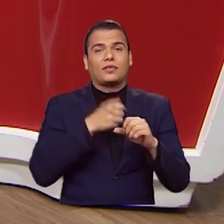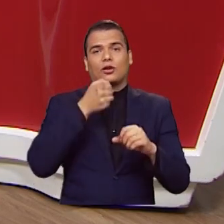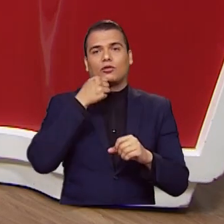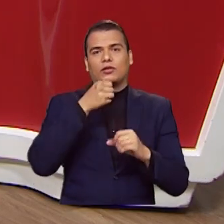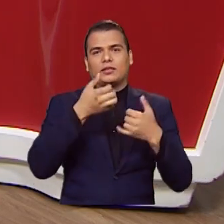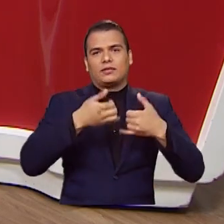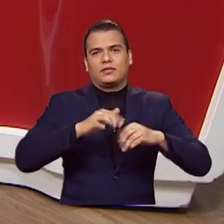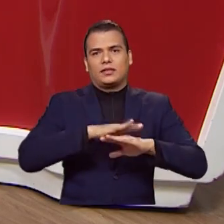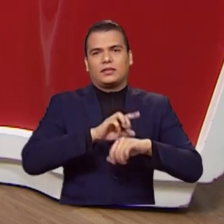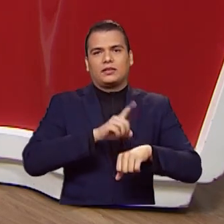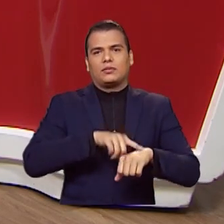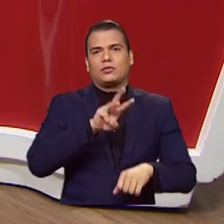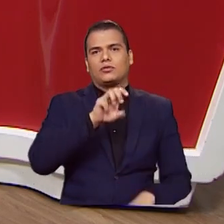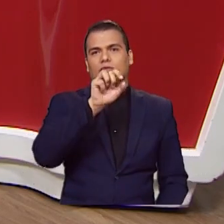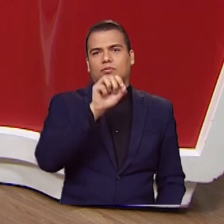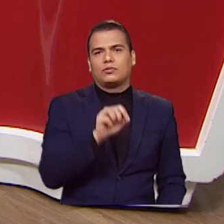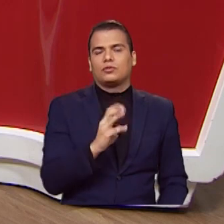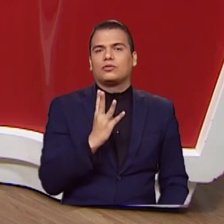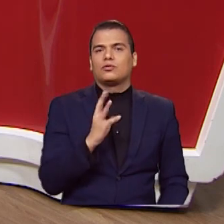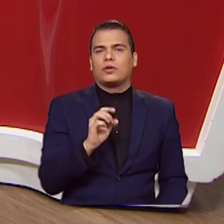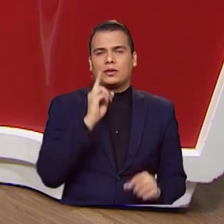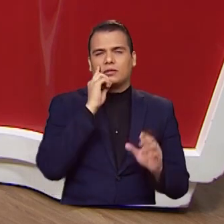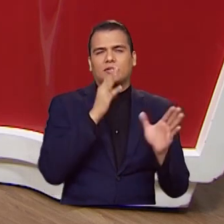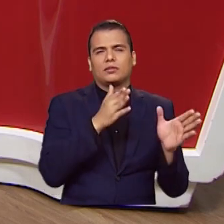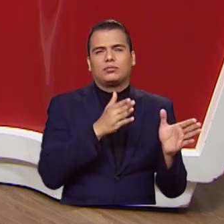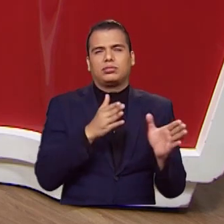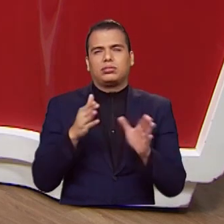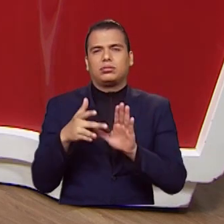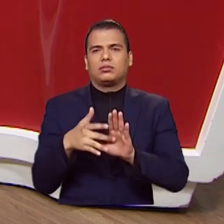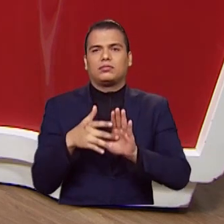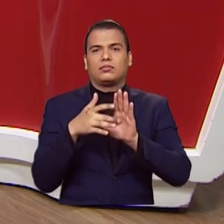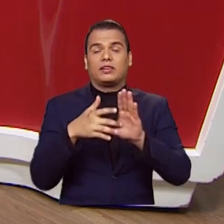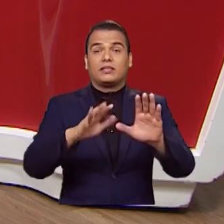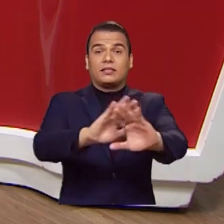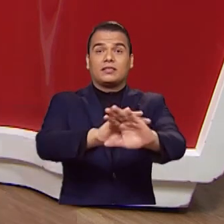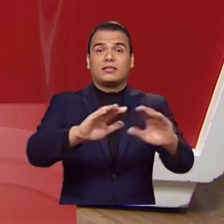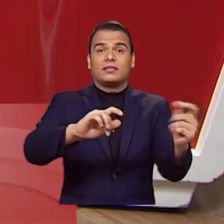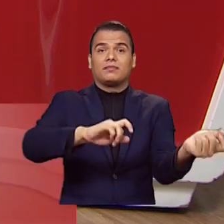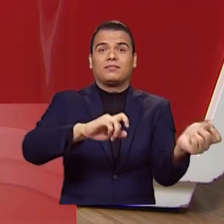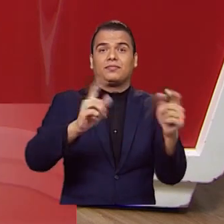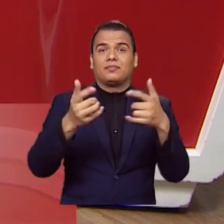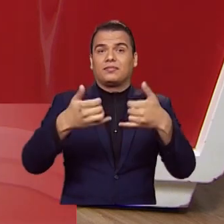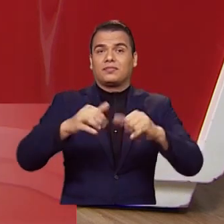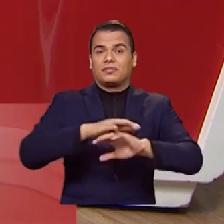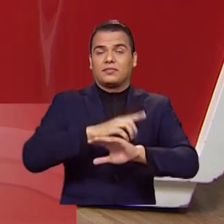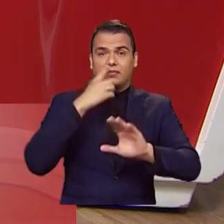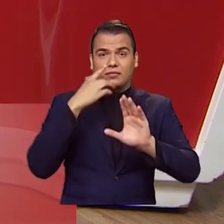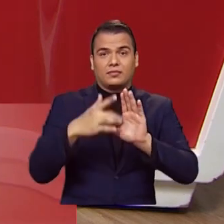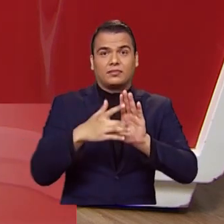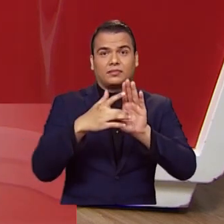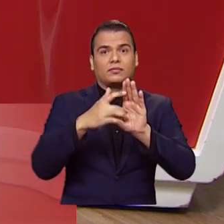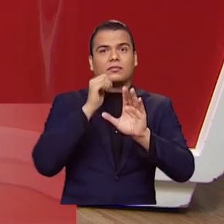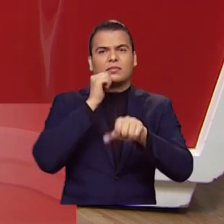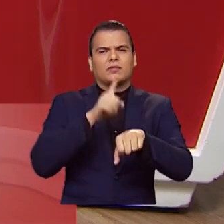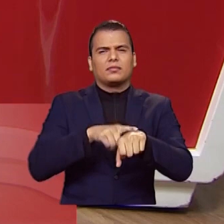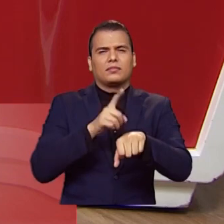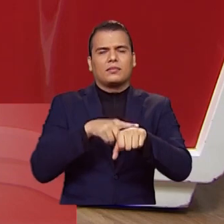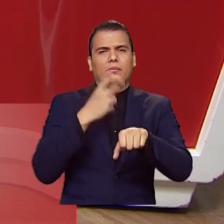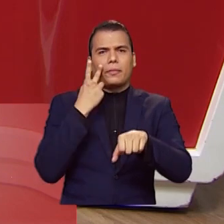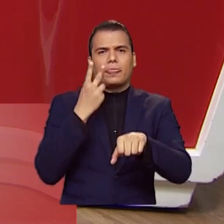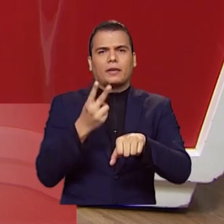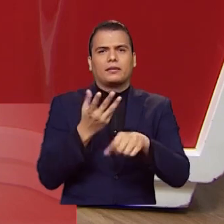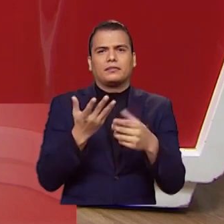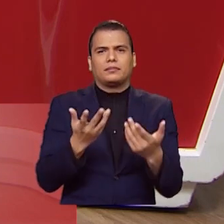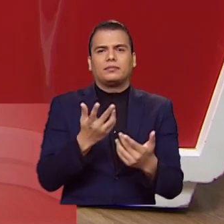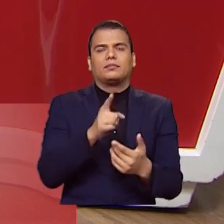las 8:40 de la noche, no se pueden perder este gran evento de región. Y con esta información llegamos al final de la emisión, invitándolos a vernos mañana nuevamente en